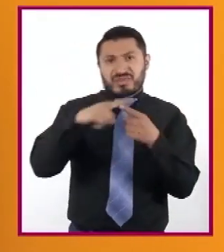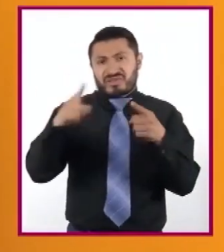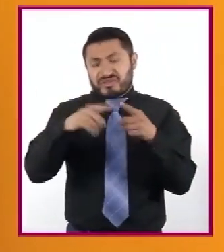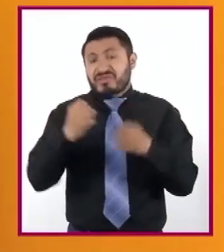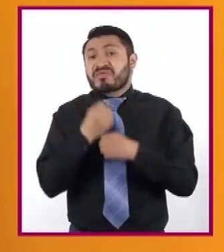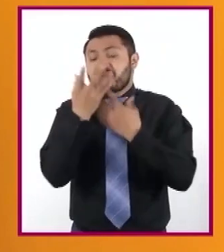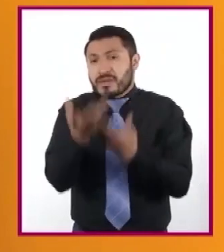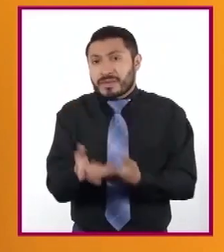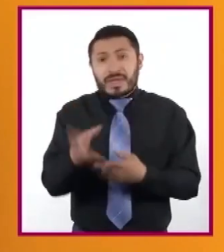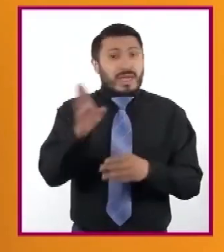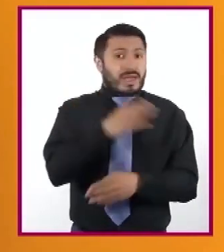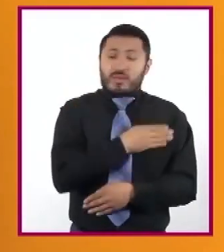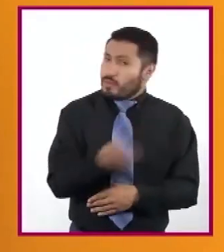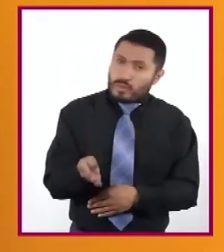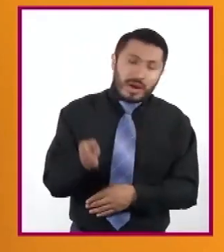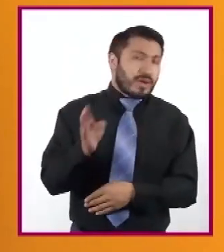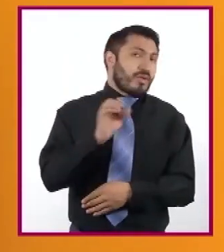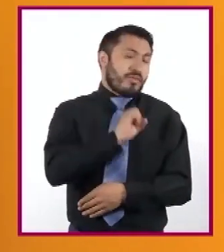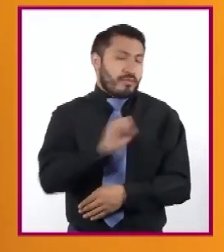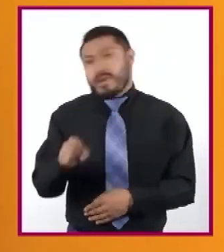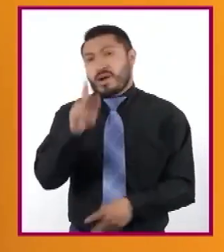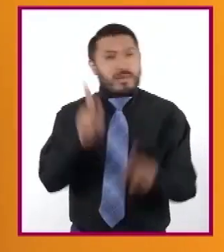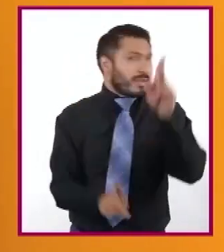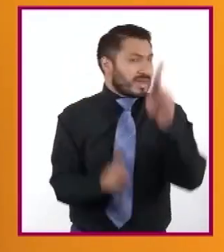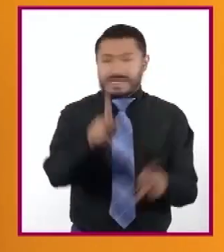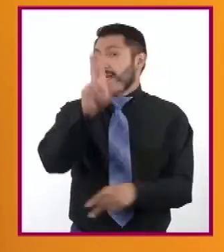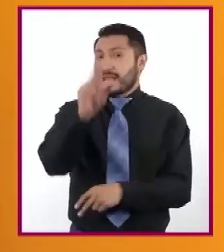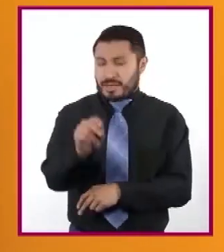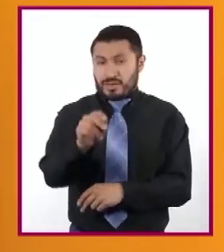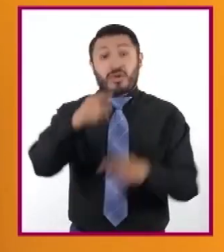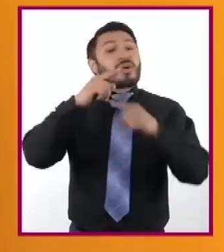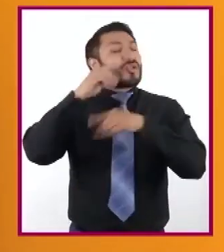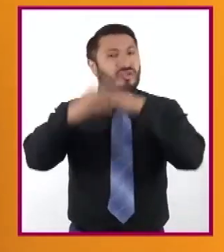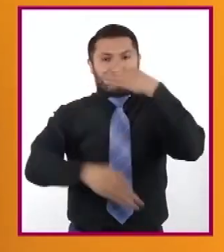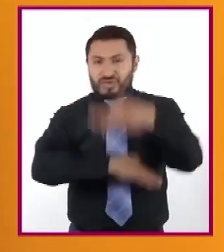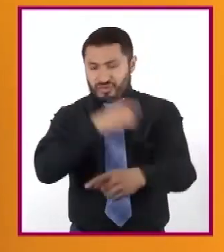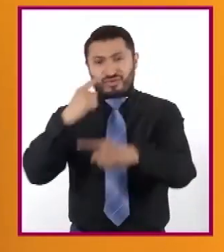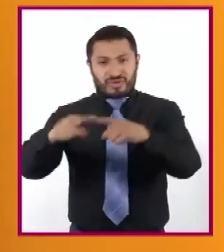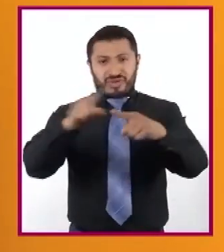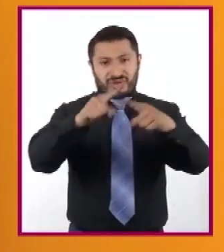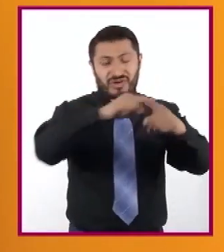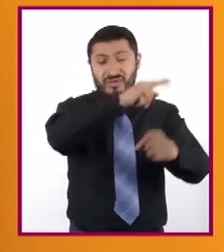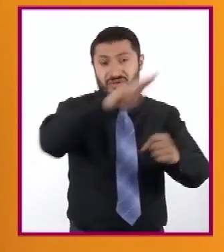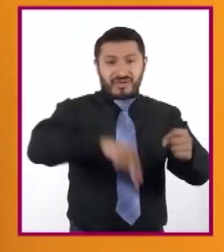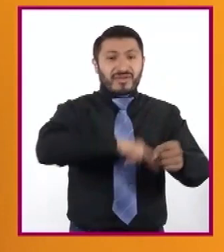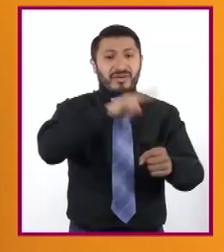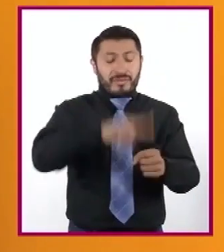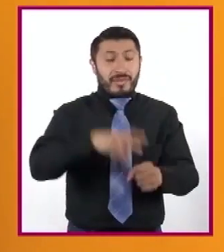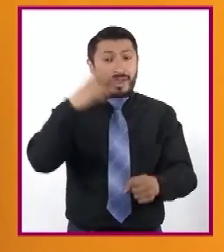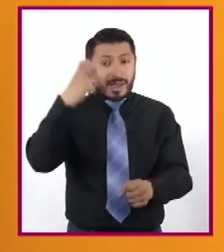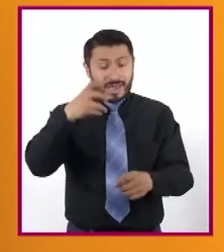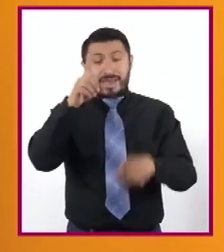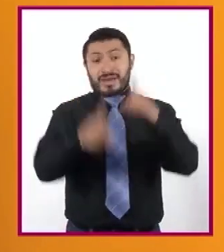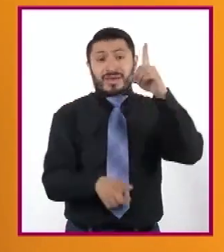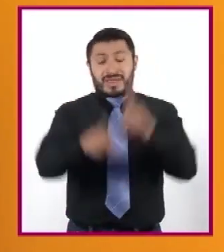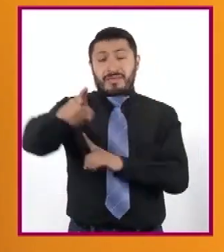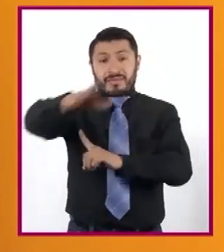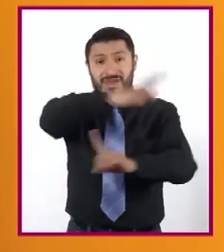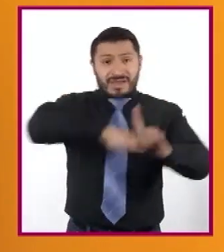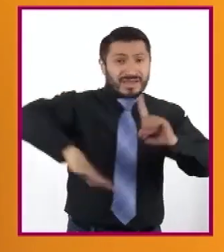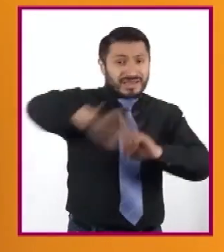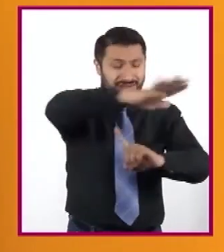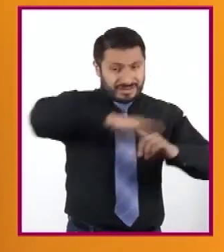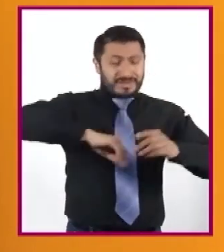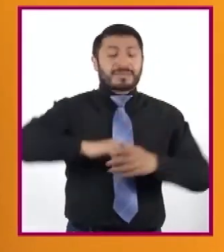buena o mala de hablar una lengua. Nuestro entorno y el contexto de habla determinan y guían la forma en que nos